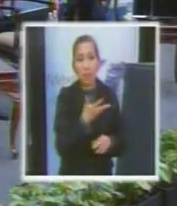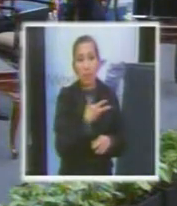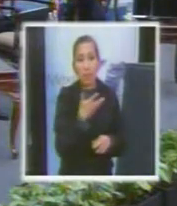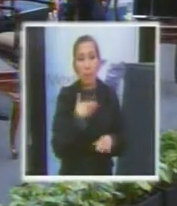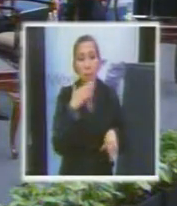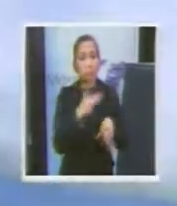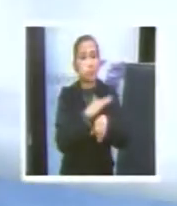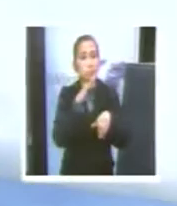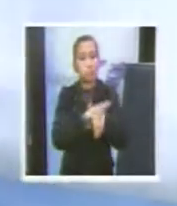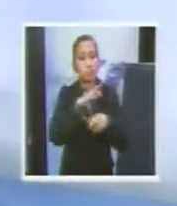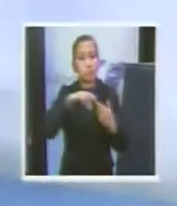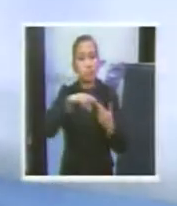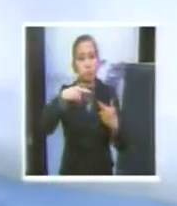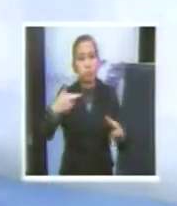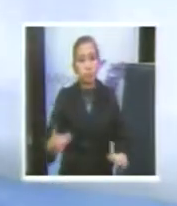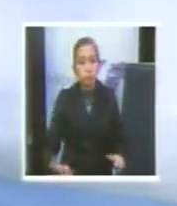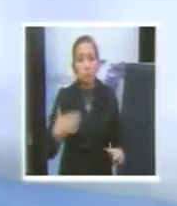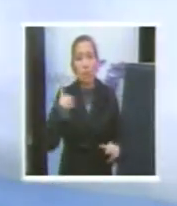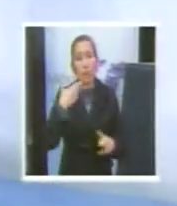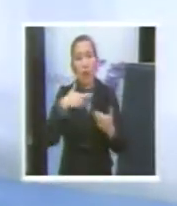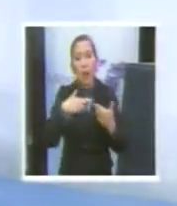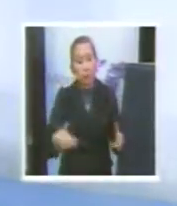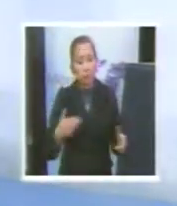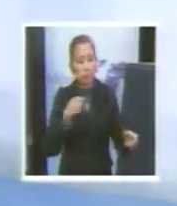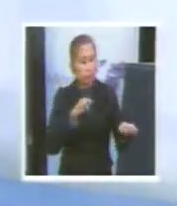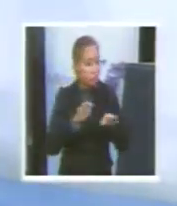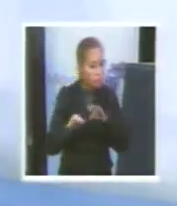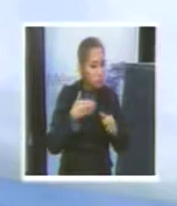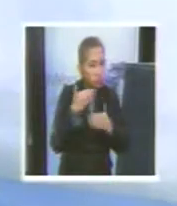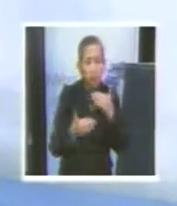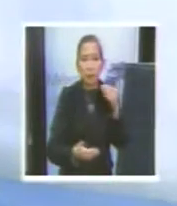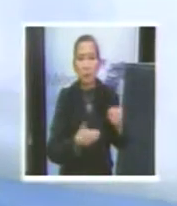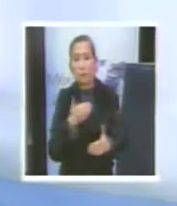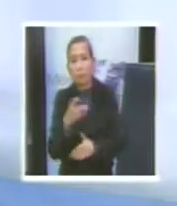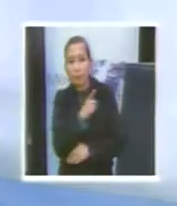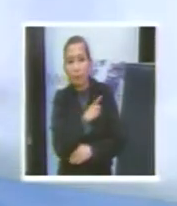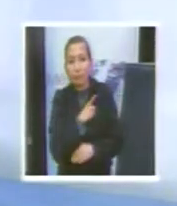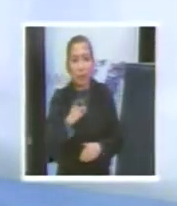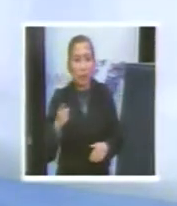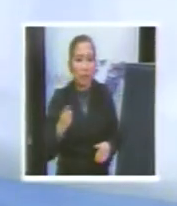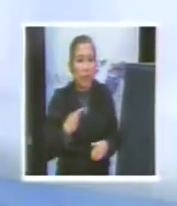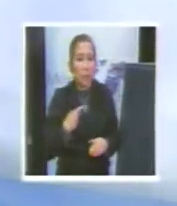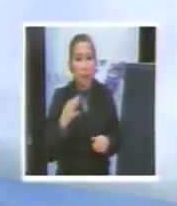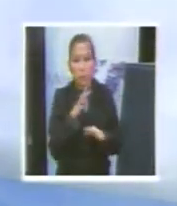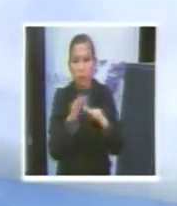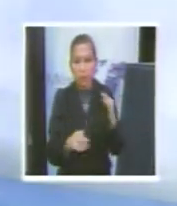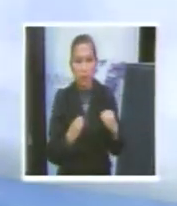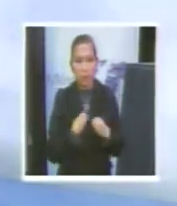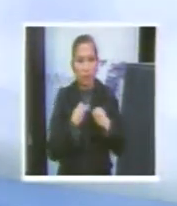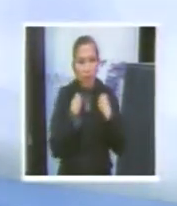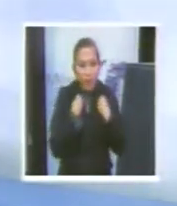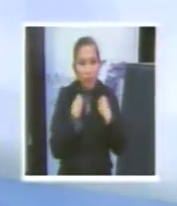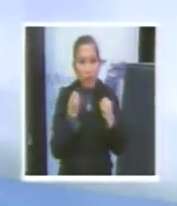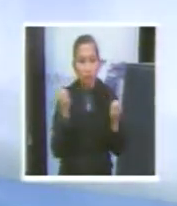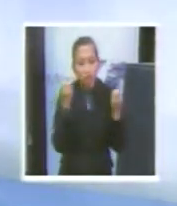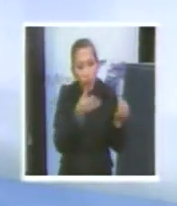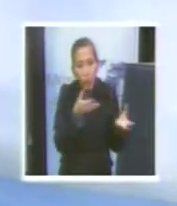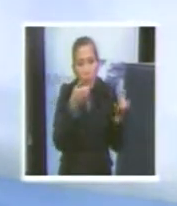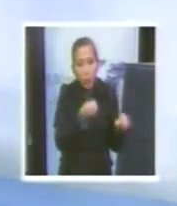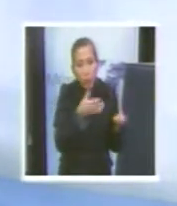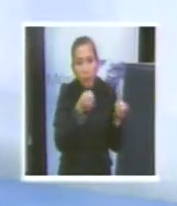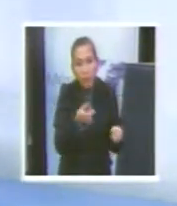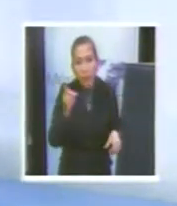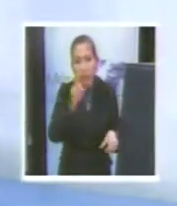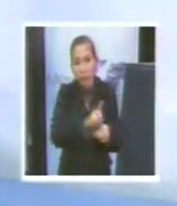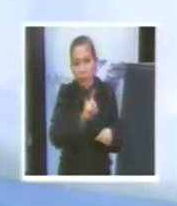una excelente relación, es una relación dinámica que debe de, como todo en la vida, irse nutriendo